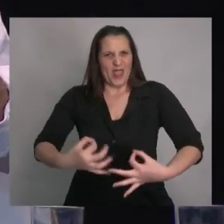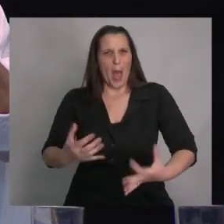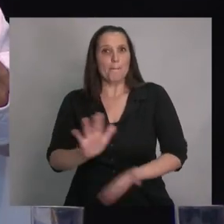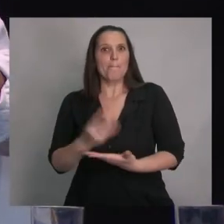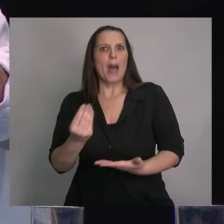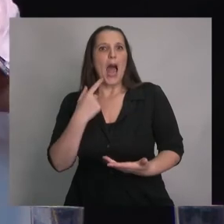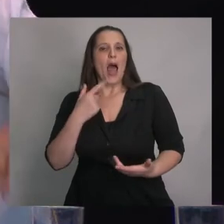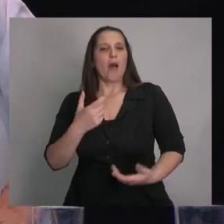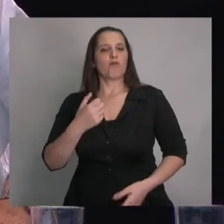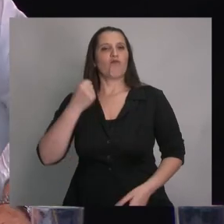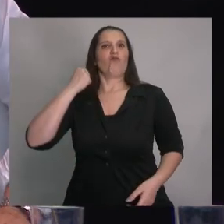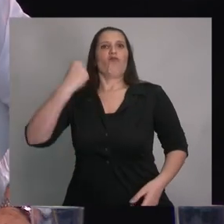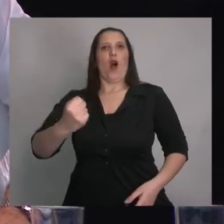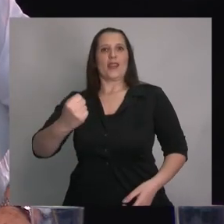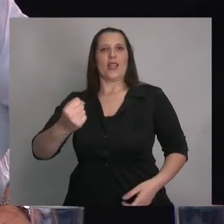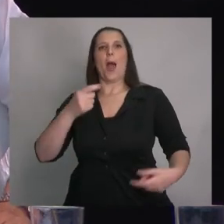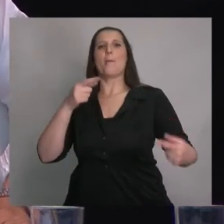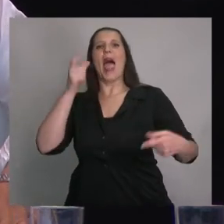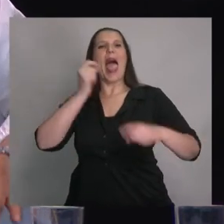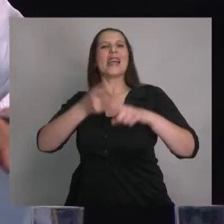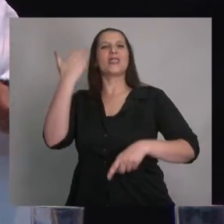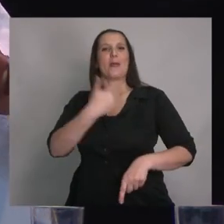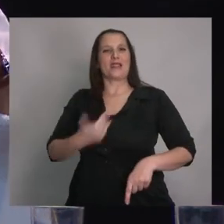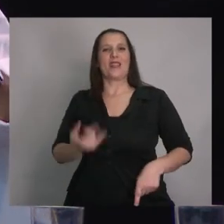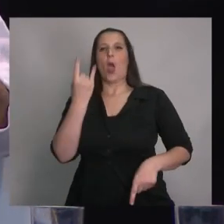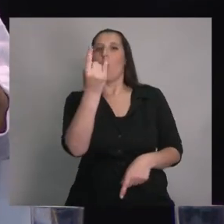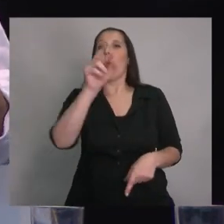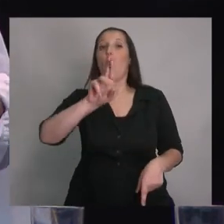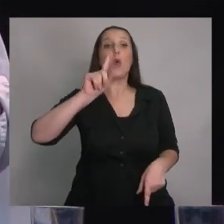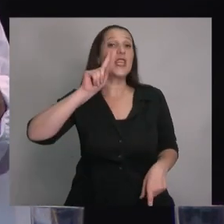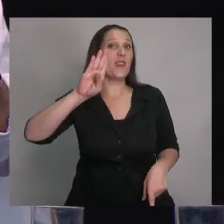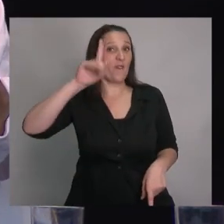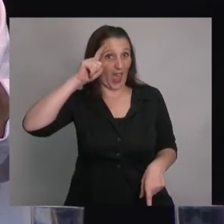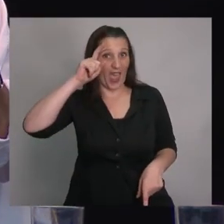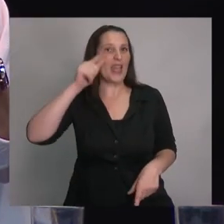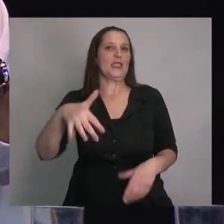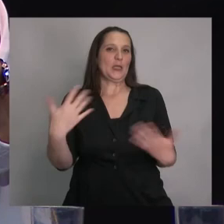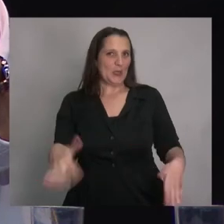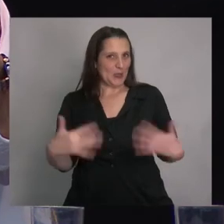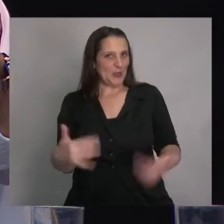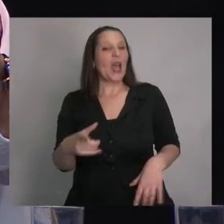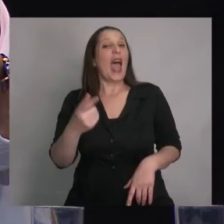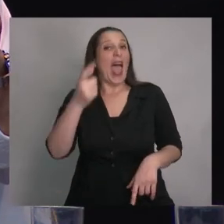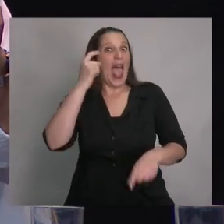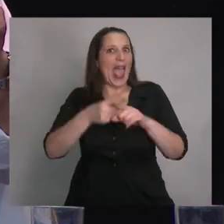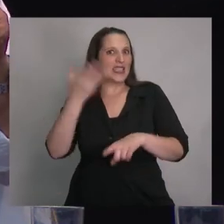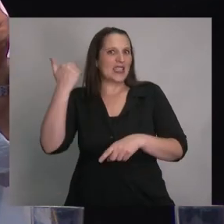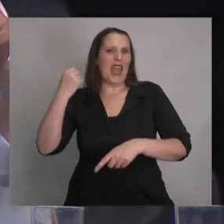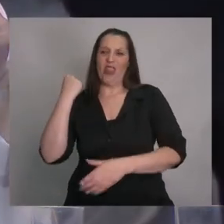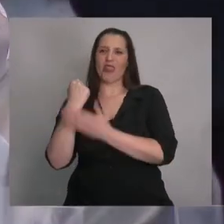es el expresidente uribe del presidente uribe es una derecha